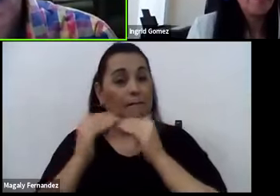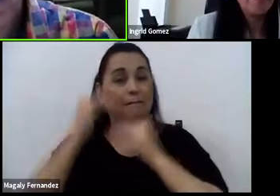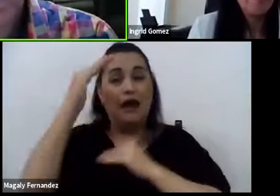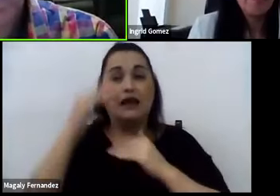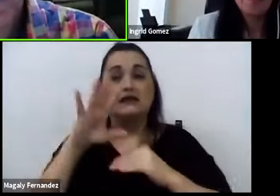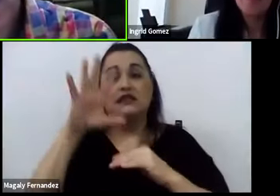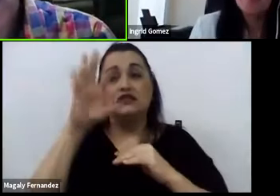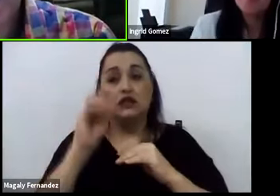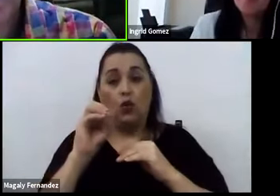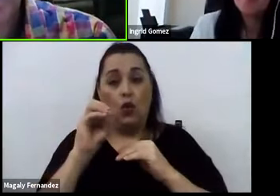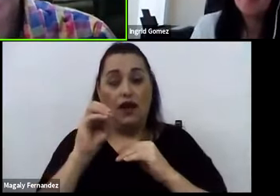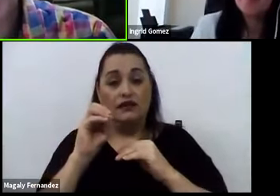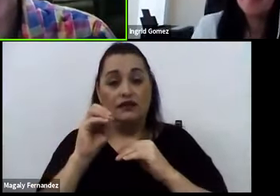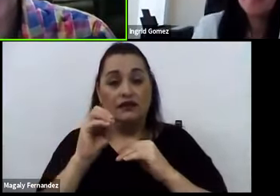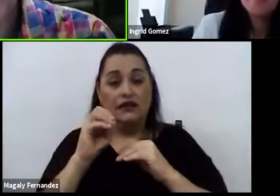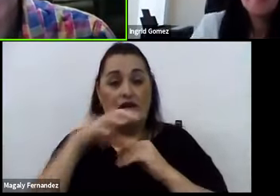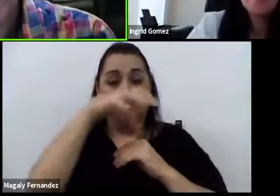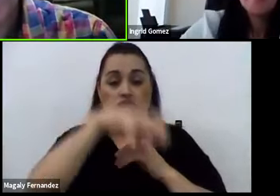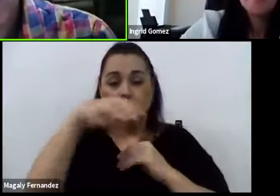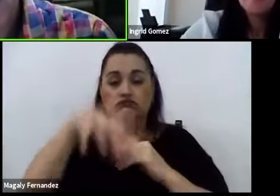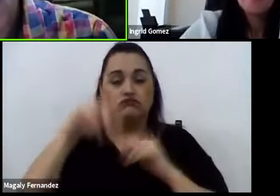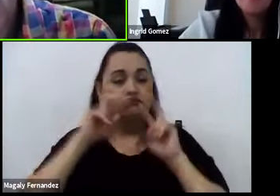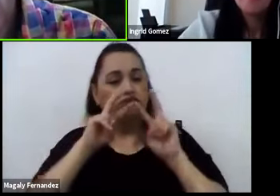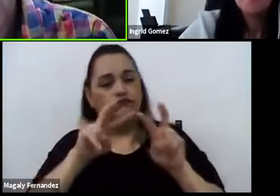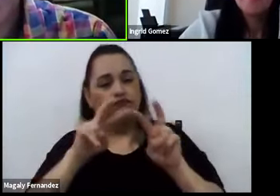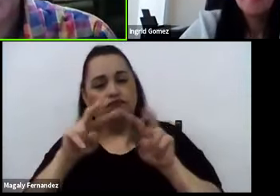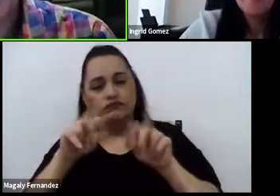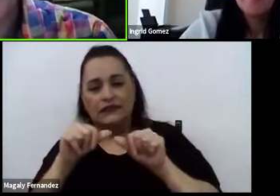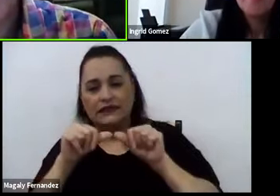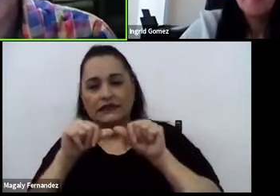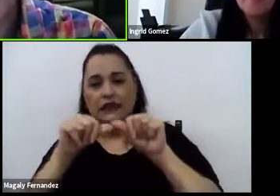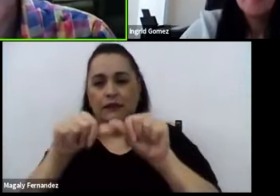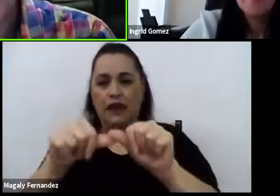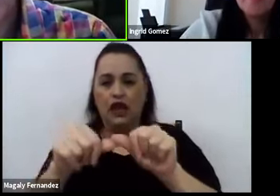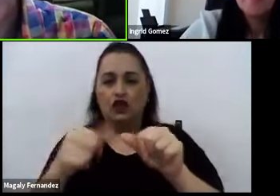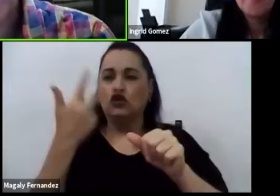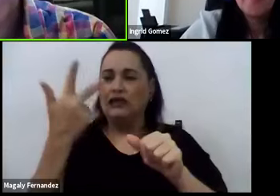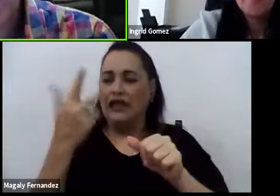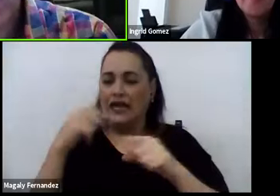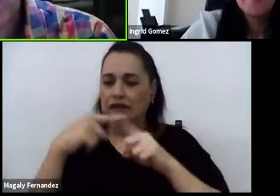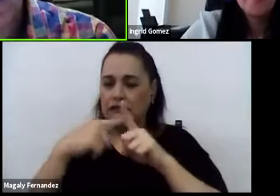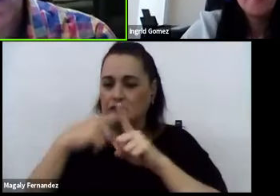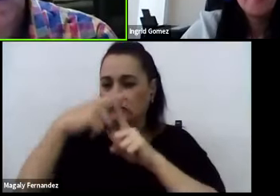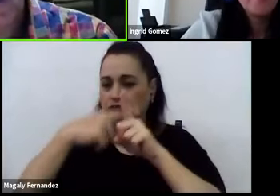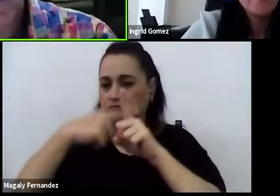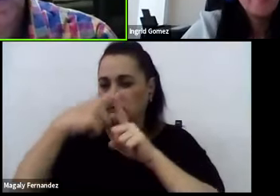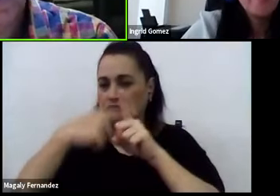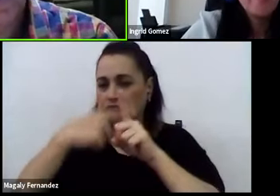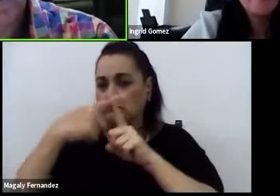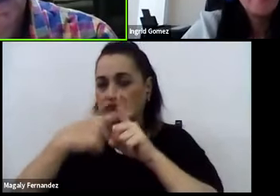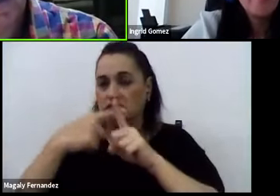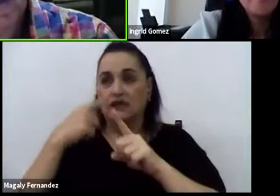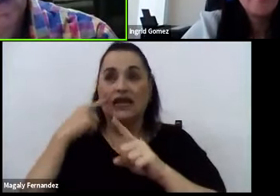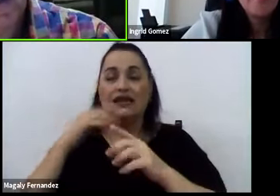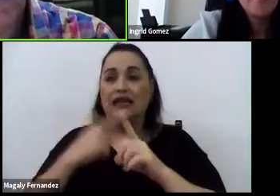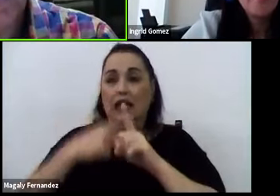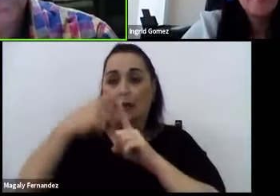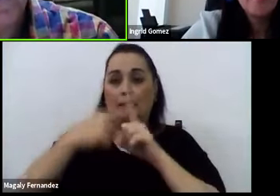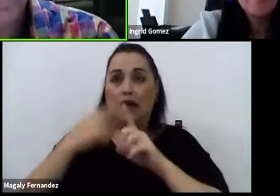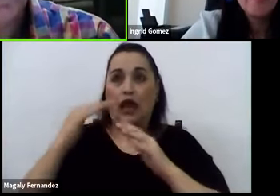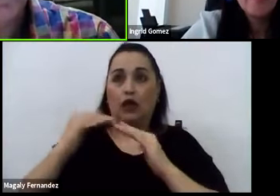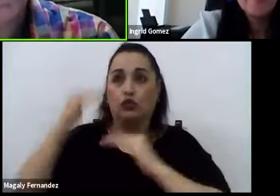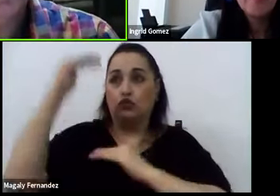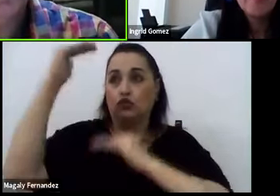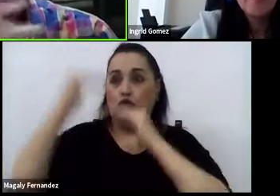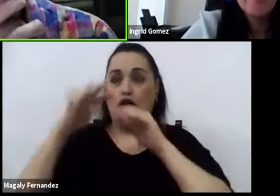50 estaciones de seguimiento de 3 decimales de grados de temperatura terrestre de